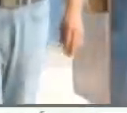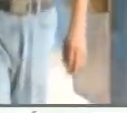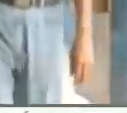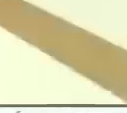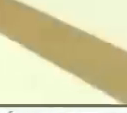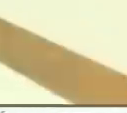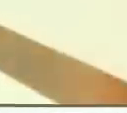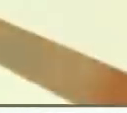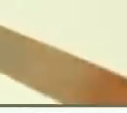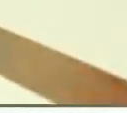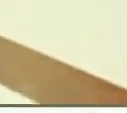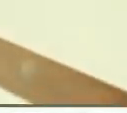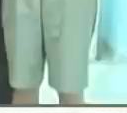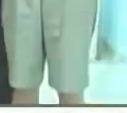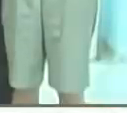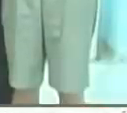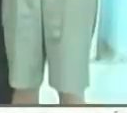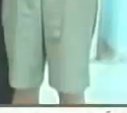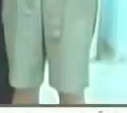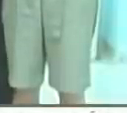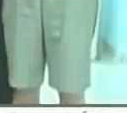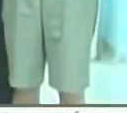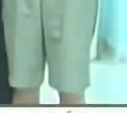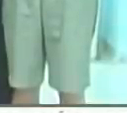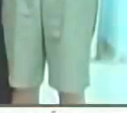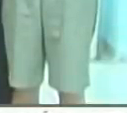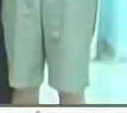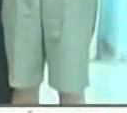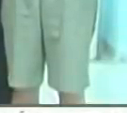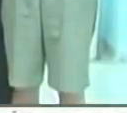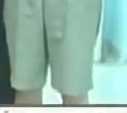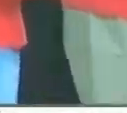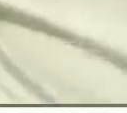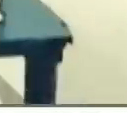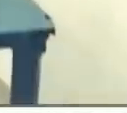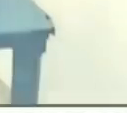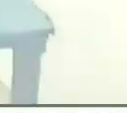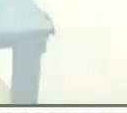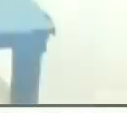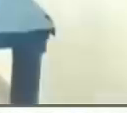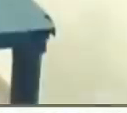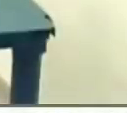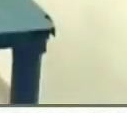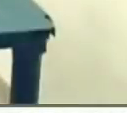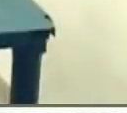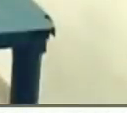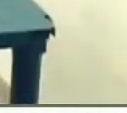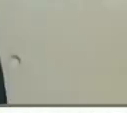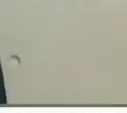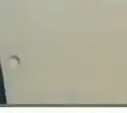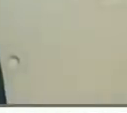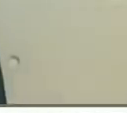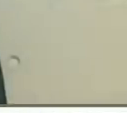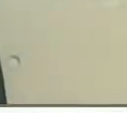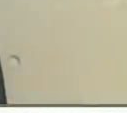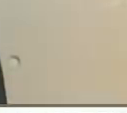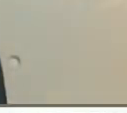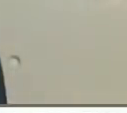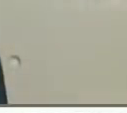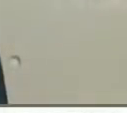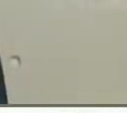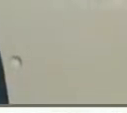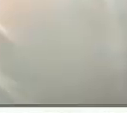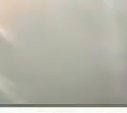de plenitud física, espiritual, mental, integral. Y la salud preventiva,